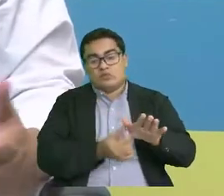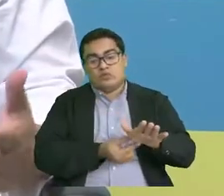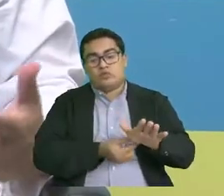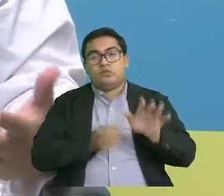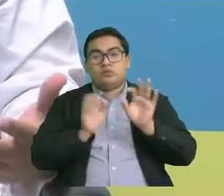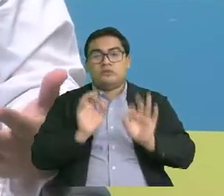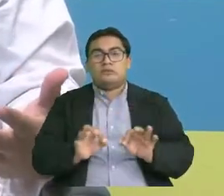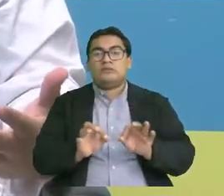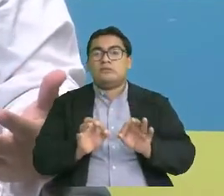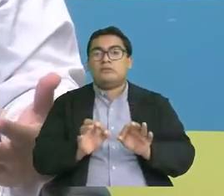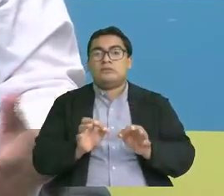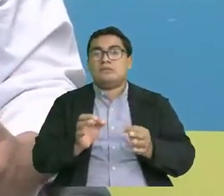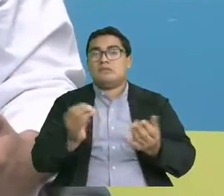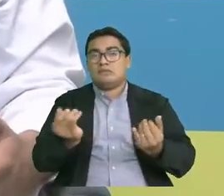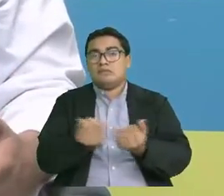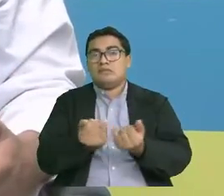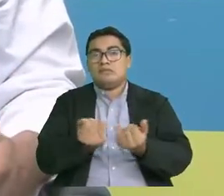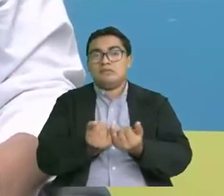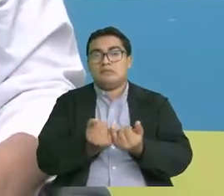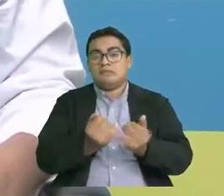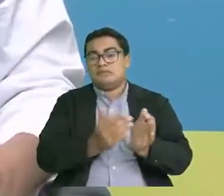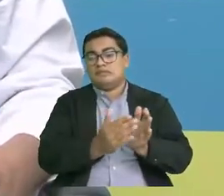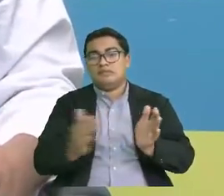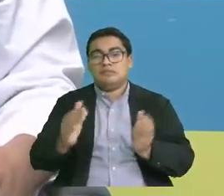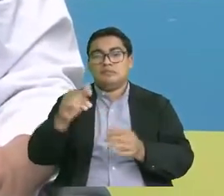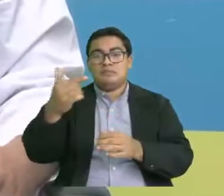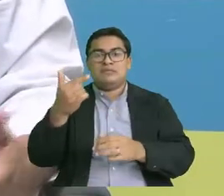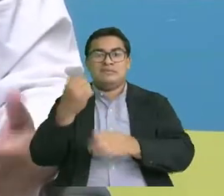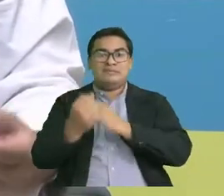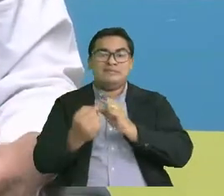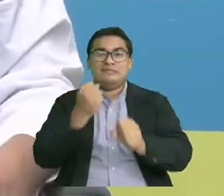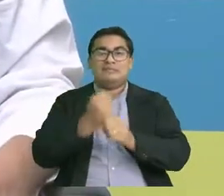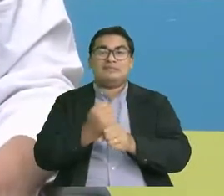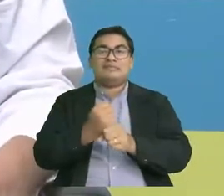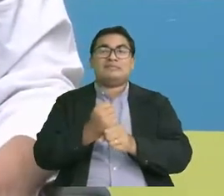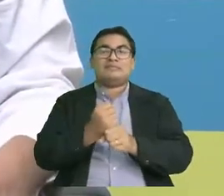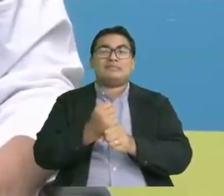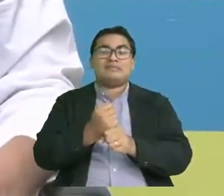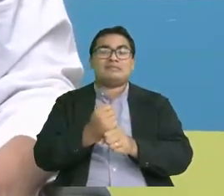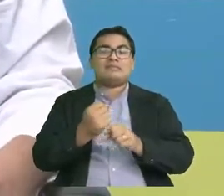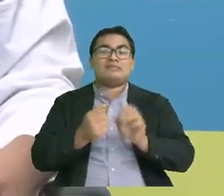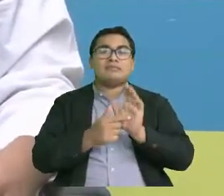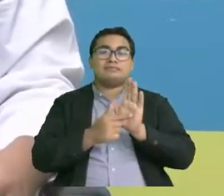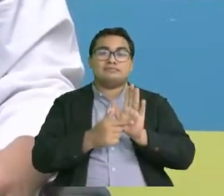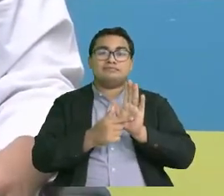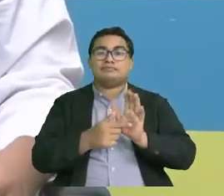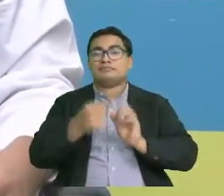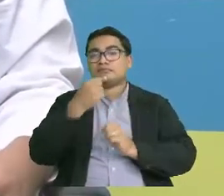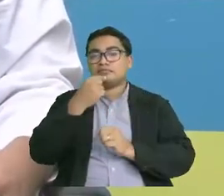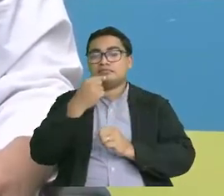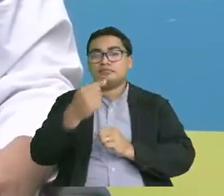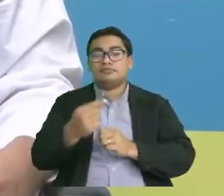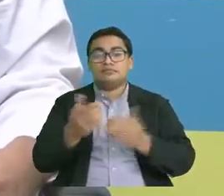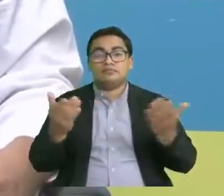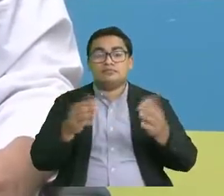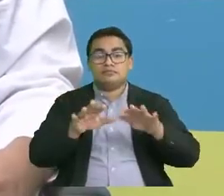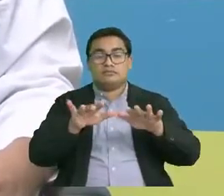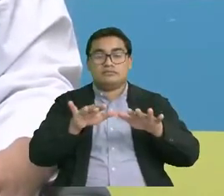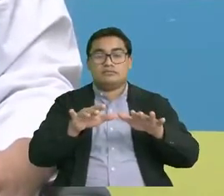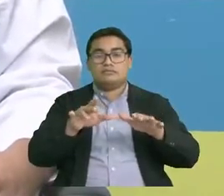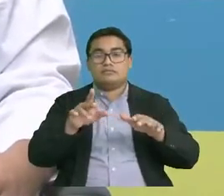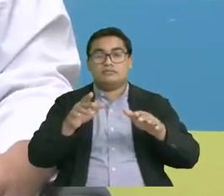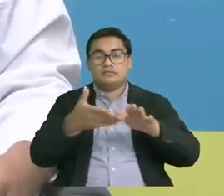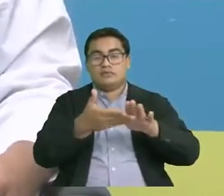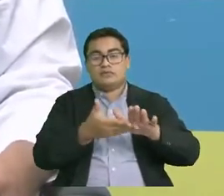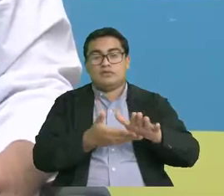incluso nosotros a veces damos el chance hasta los 7 años. ¿7 años incluso? Sí, porque como te digo, el pie plano flexible no requiere